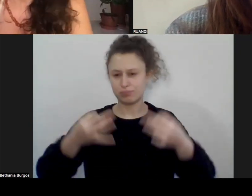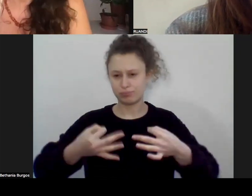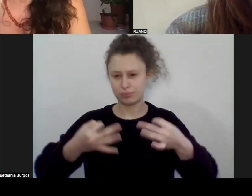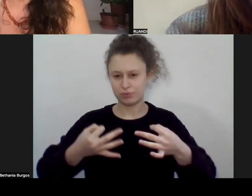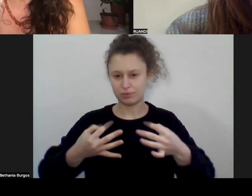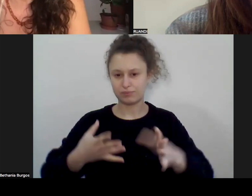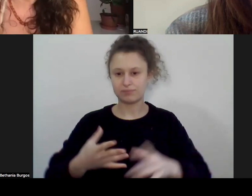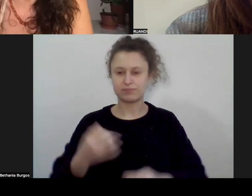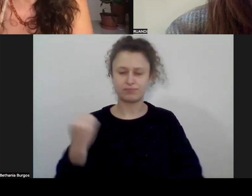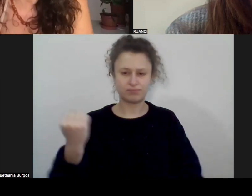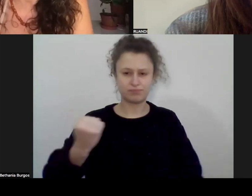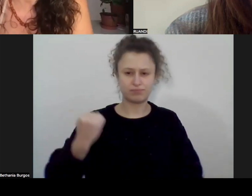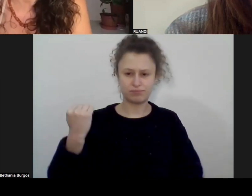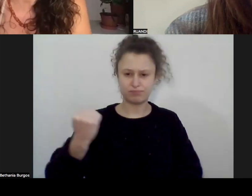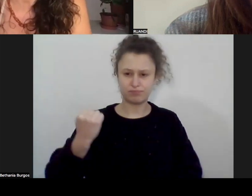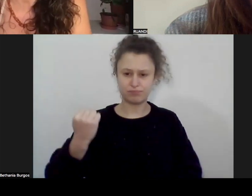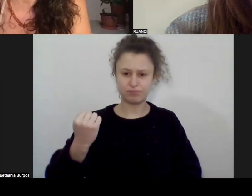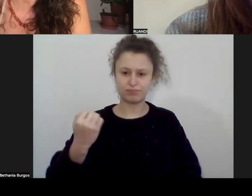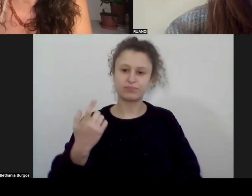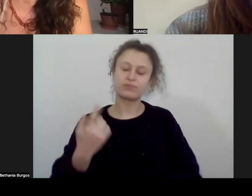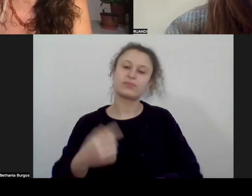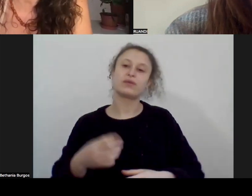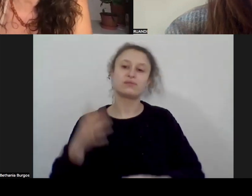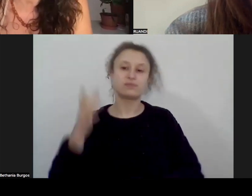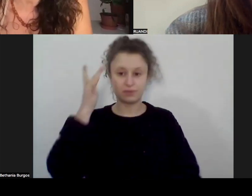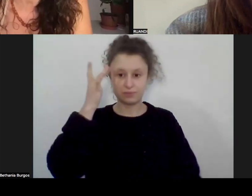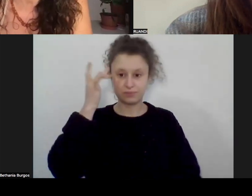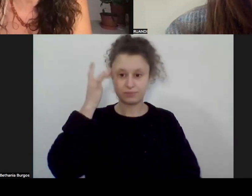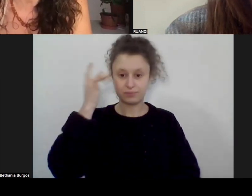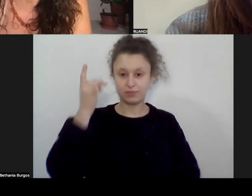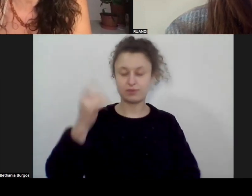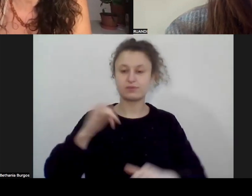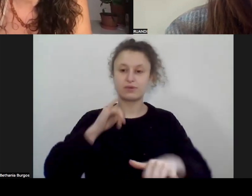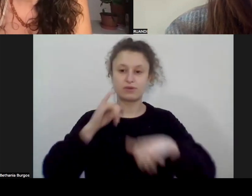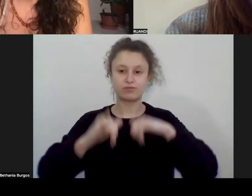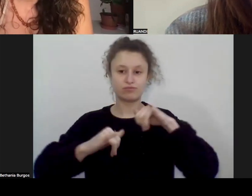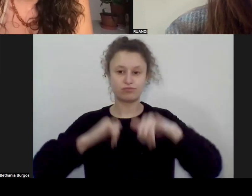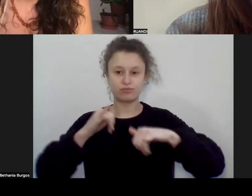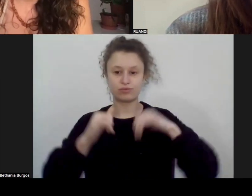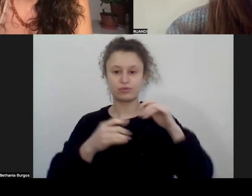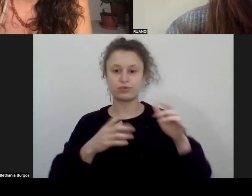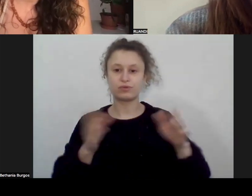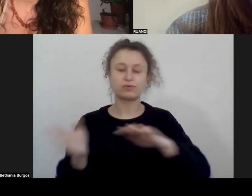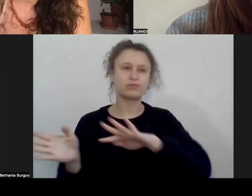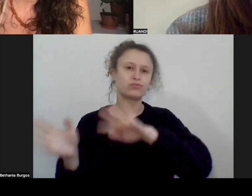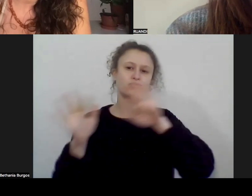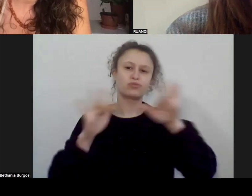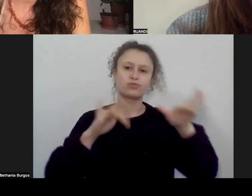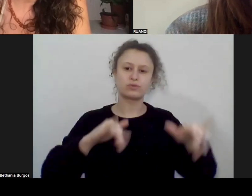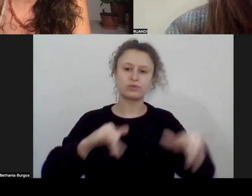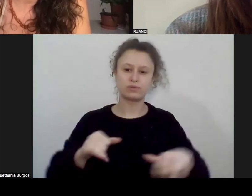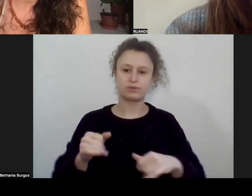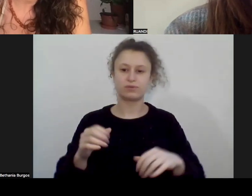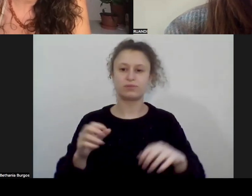que aportan, que serán las las que voy a estar comentando a lo largo de esta charla. Voy a compartir